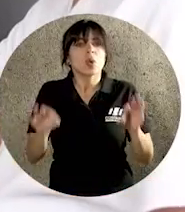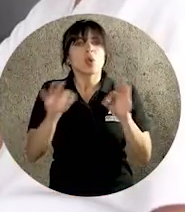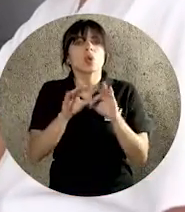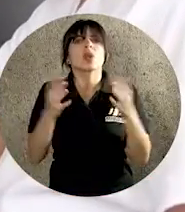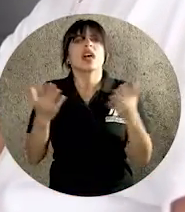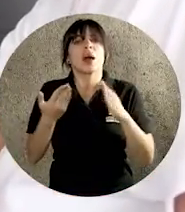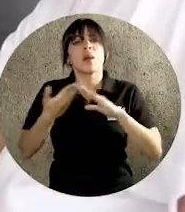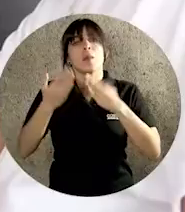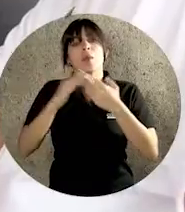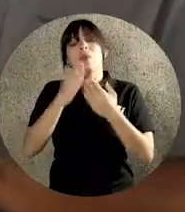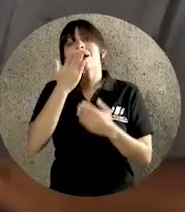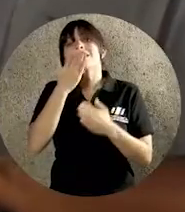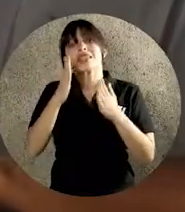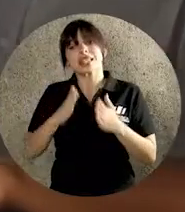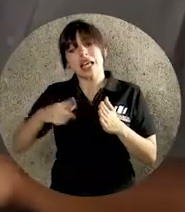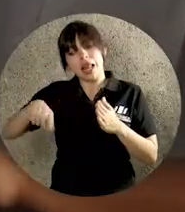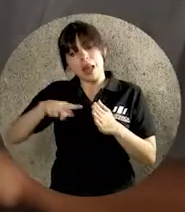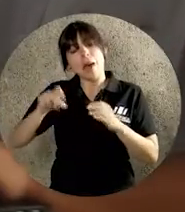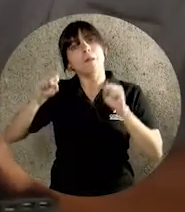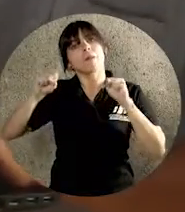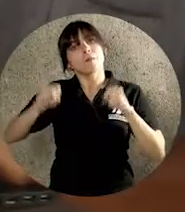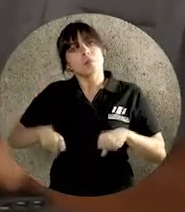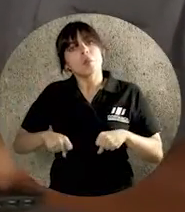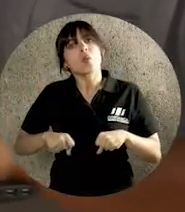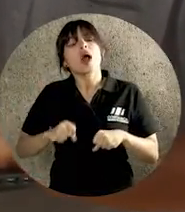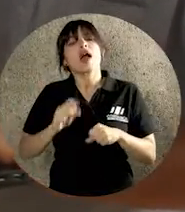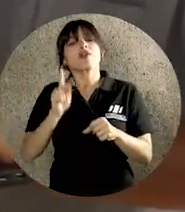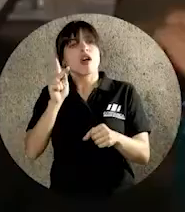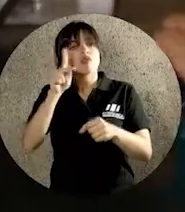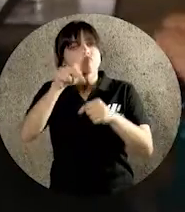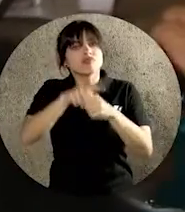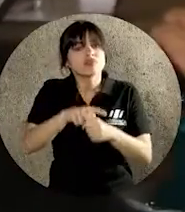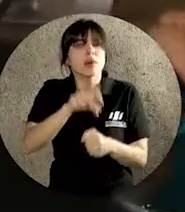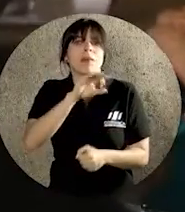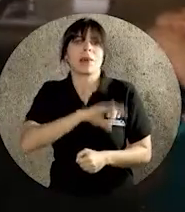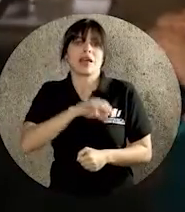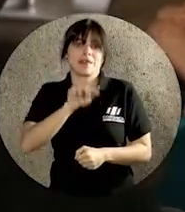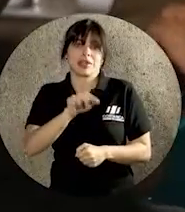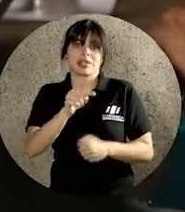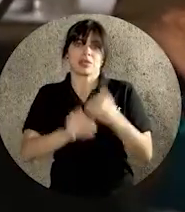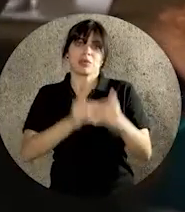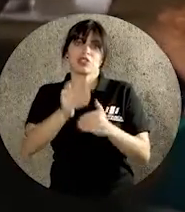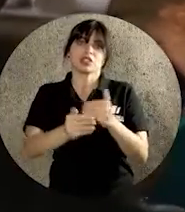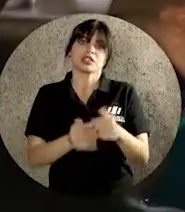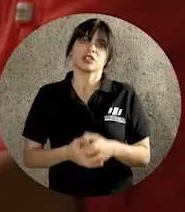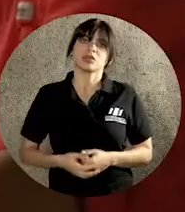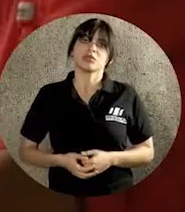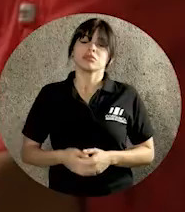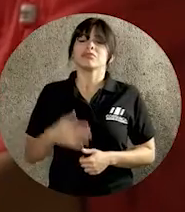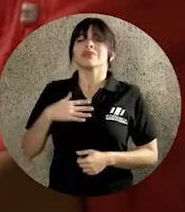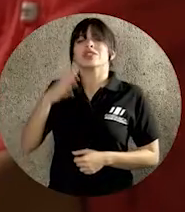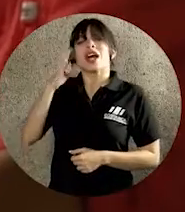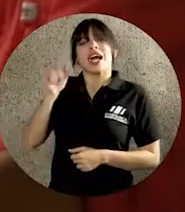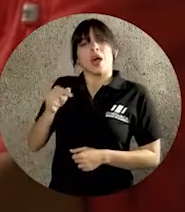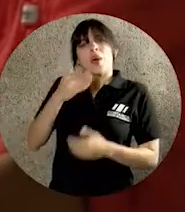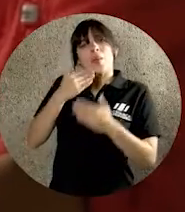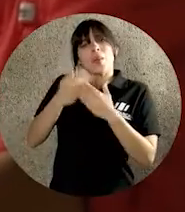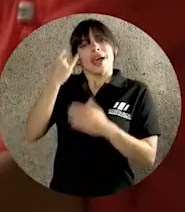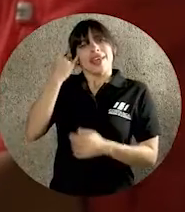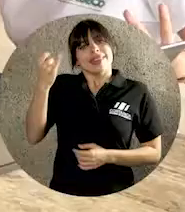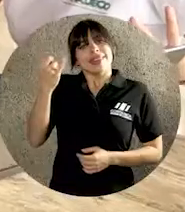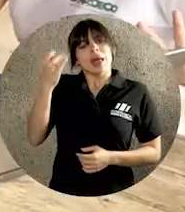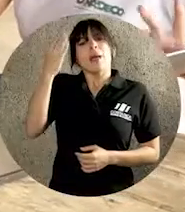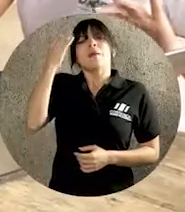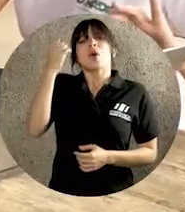importante sería que el pueblo indígena puede ser partícipe en los beneficios de este proceso. Creo que esto ha sido una buena